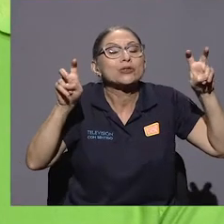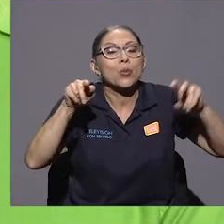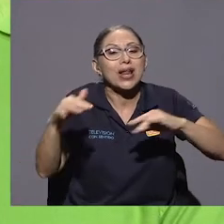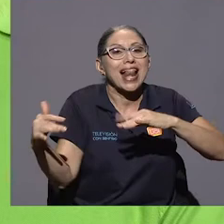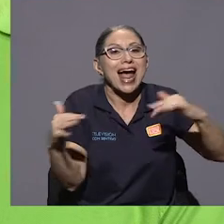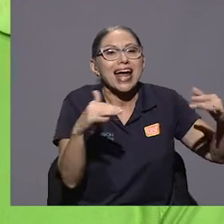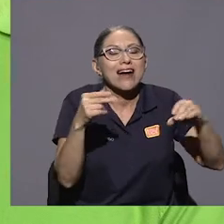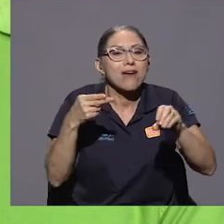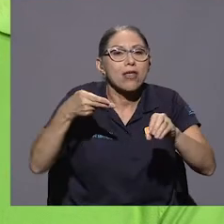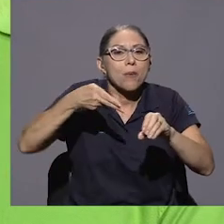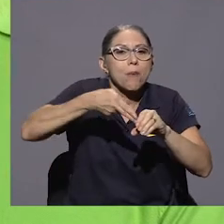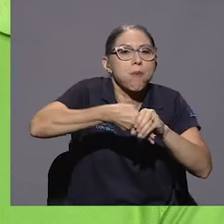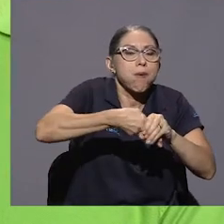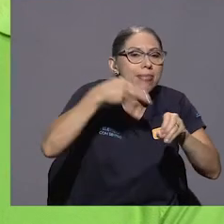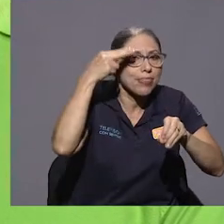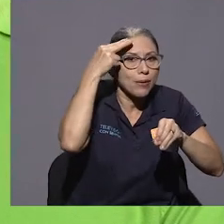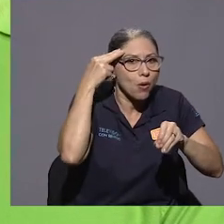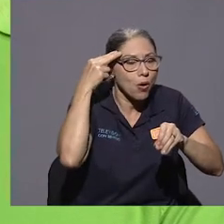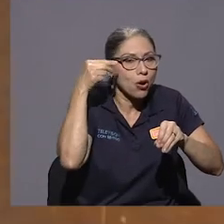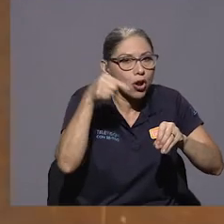es. Y entonces